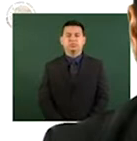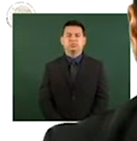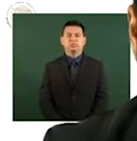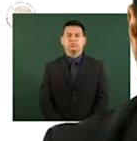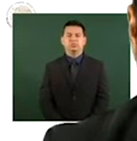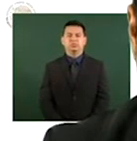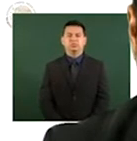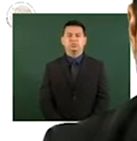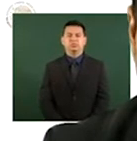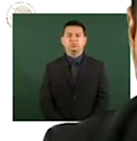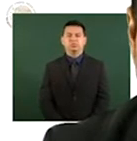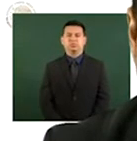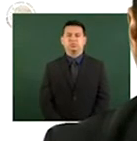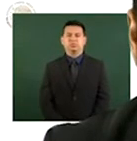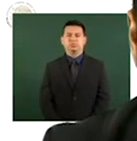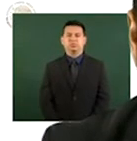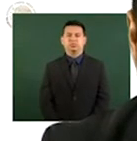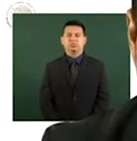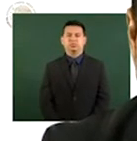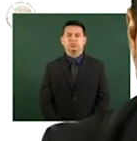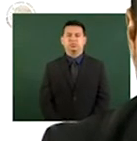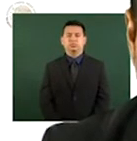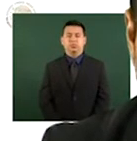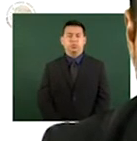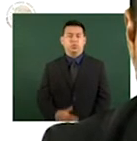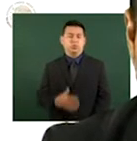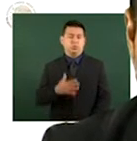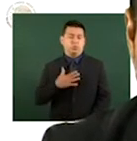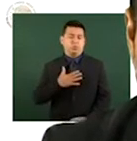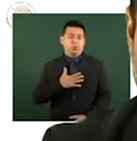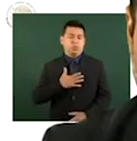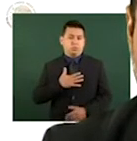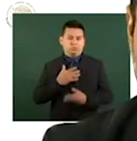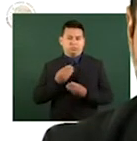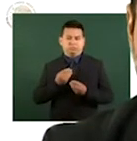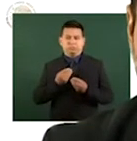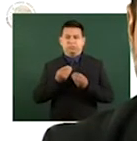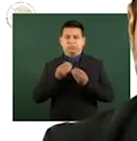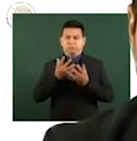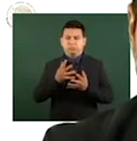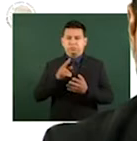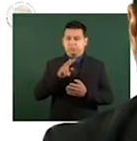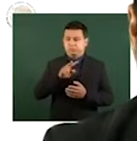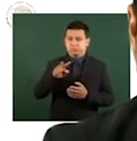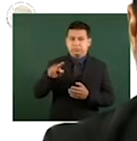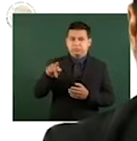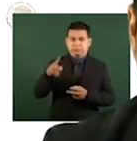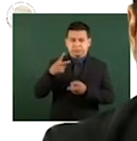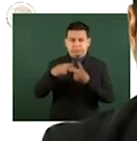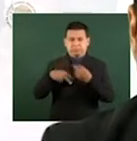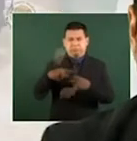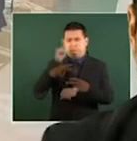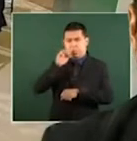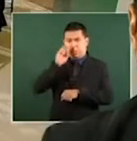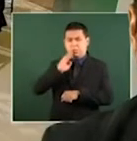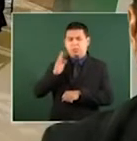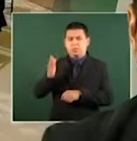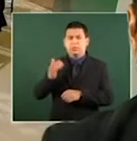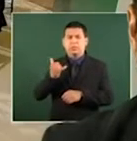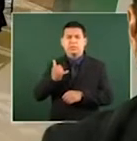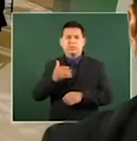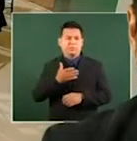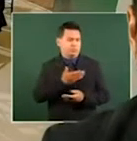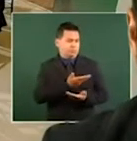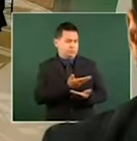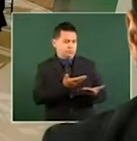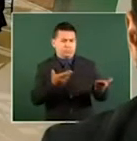desde Palacio de Gobierno en Oaxaca, el presidente López Obrador anunció que el día de hoy, lunes, iniciaba la vacunación contra el COVID